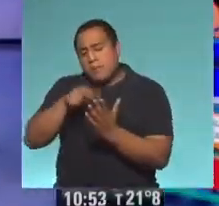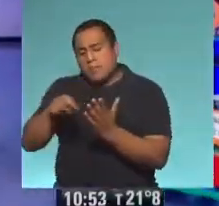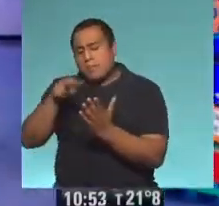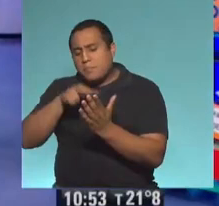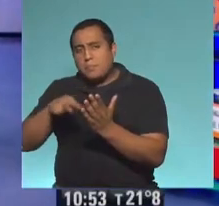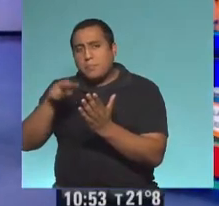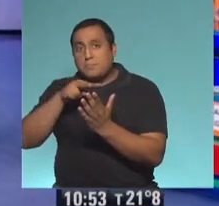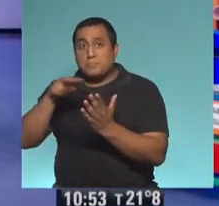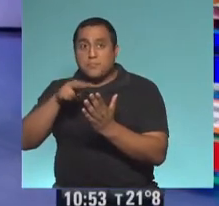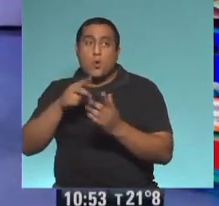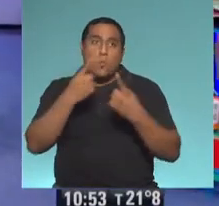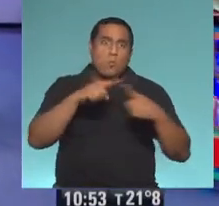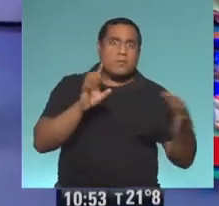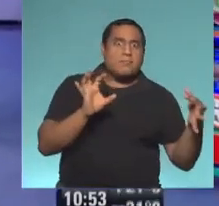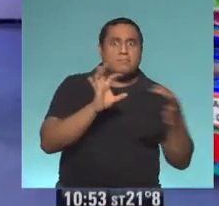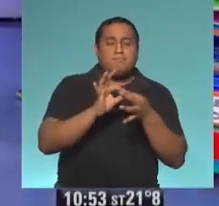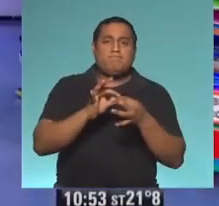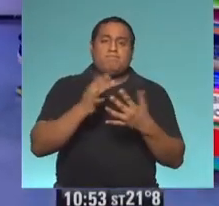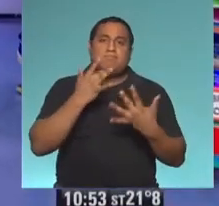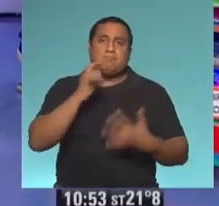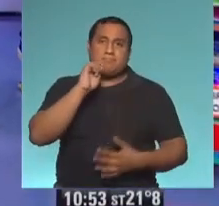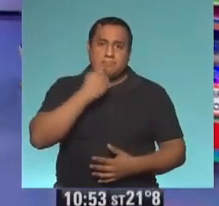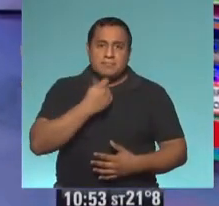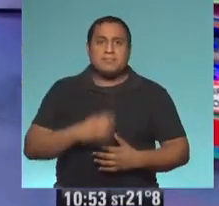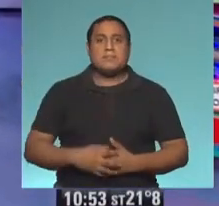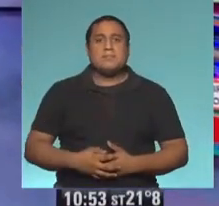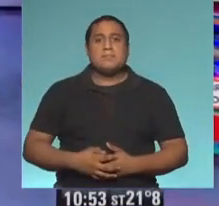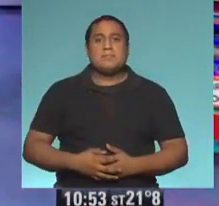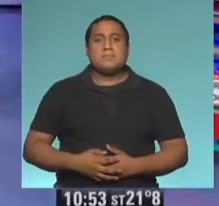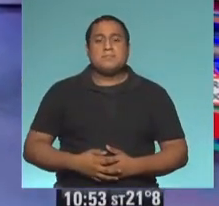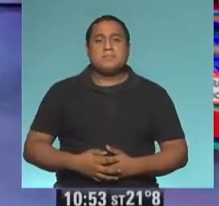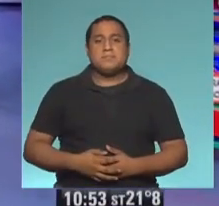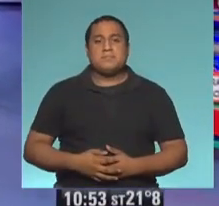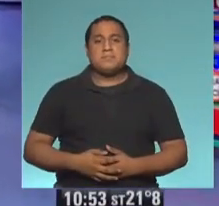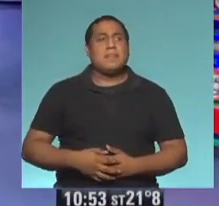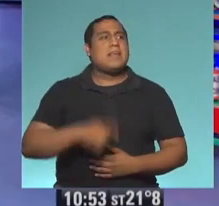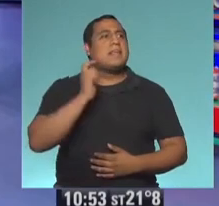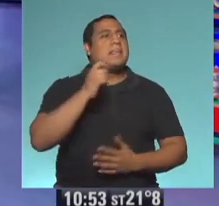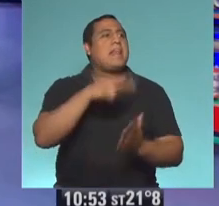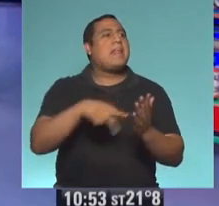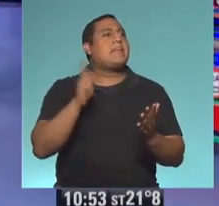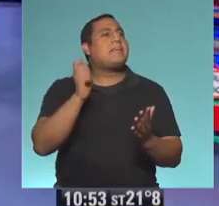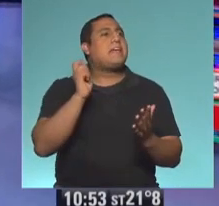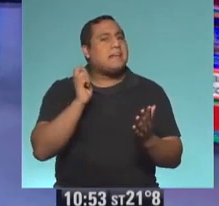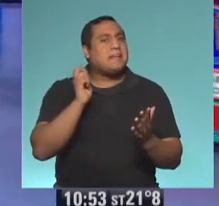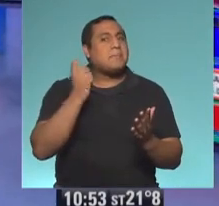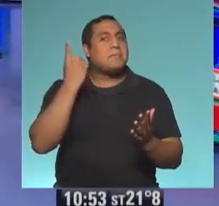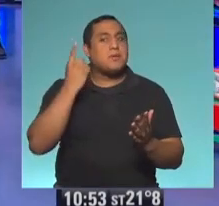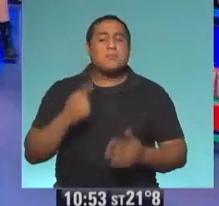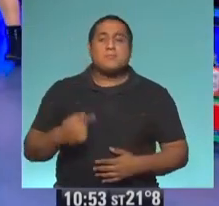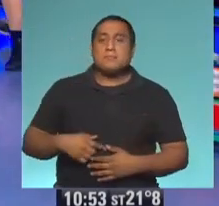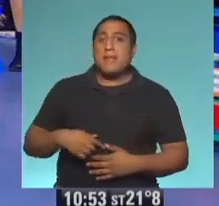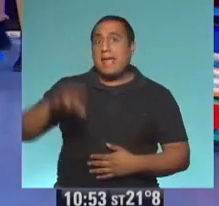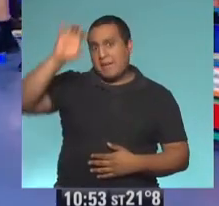muy hermosa es nuestro trabajo de la música esta vez entonces quien quiere ser el primer lector quien se anima bueno yo le